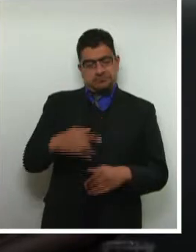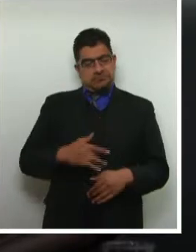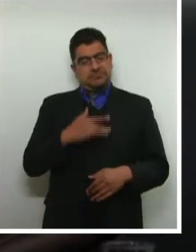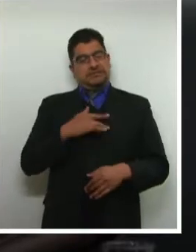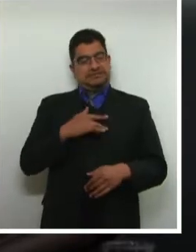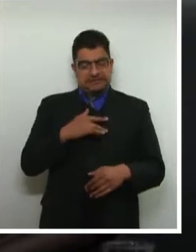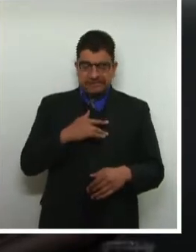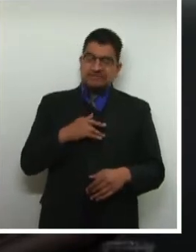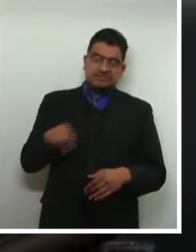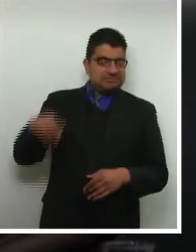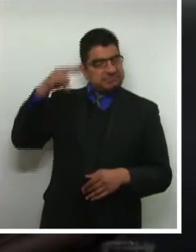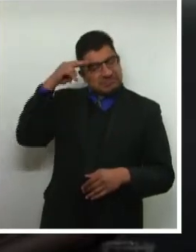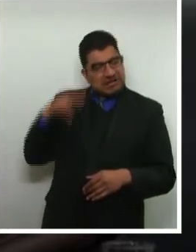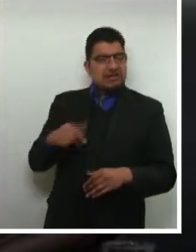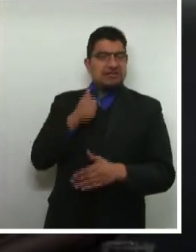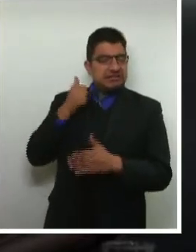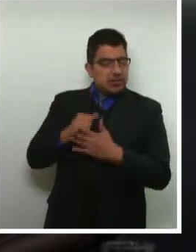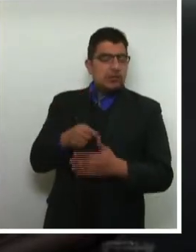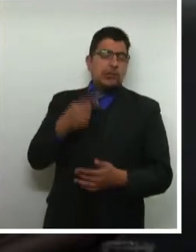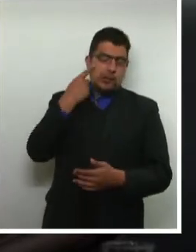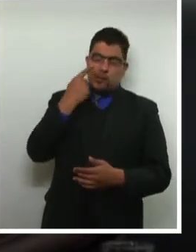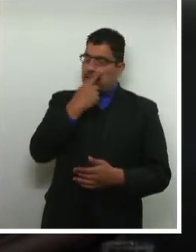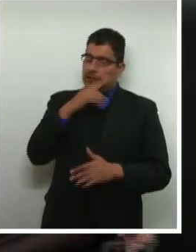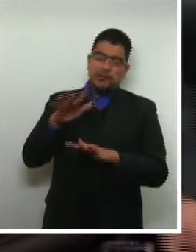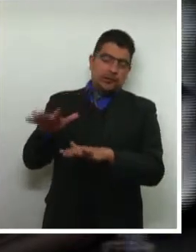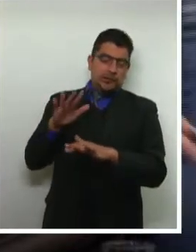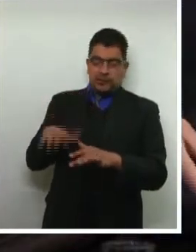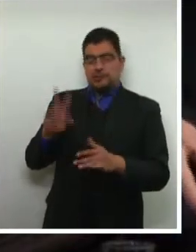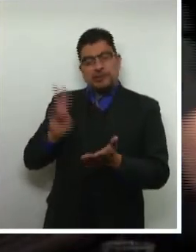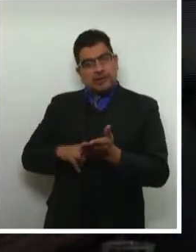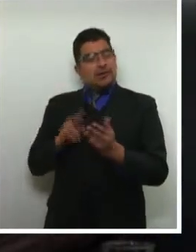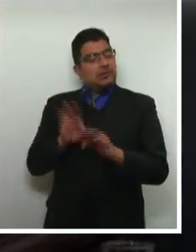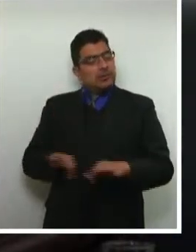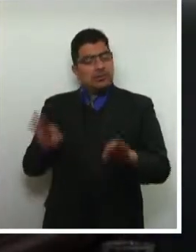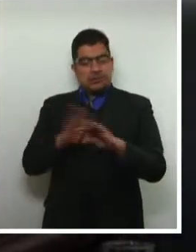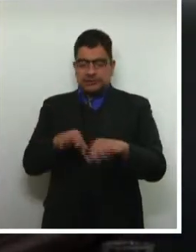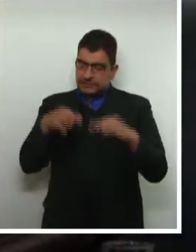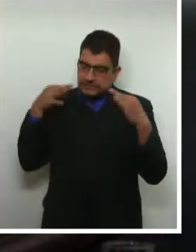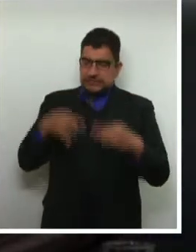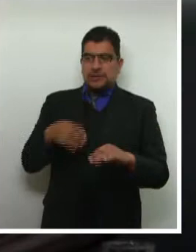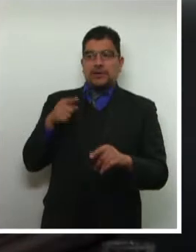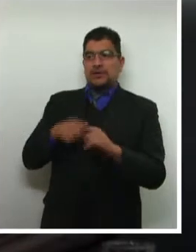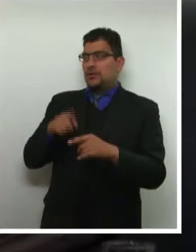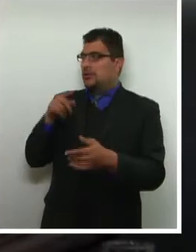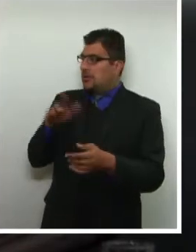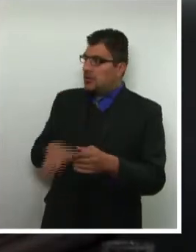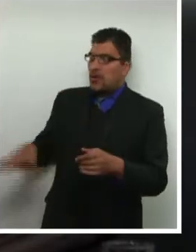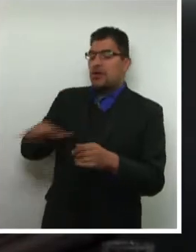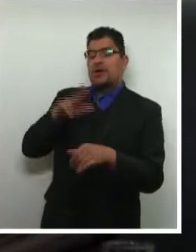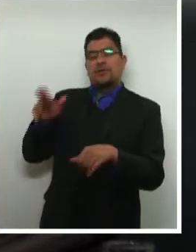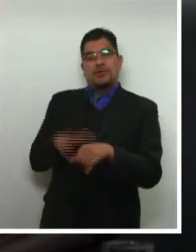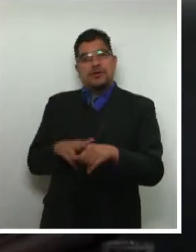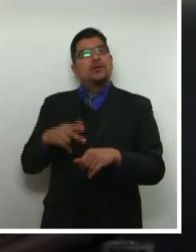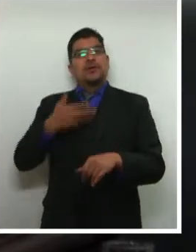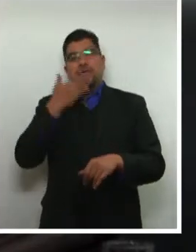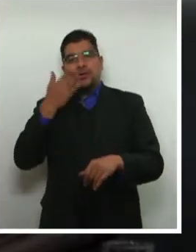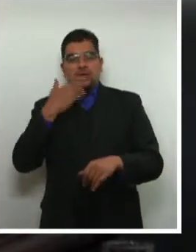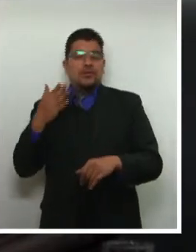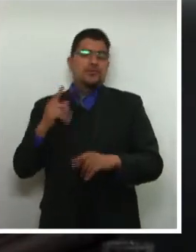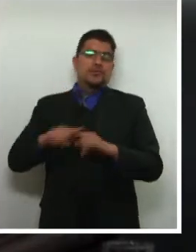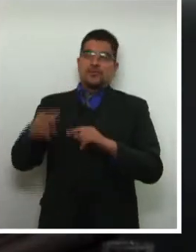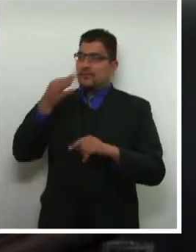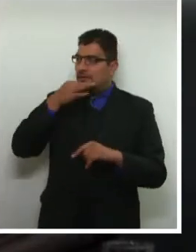de la grandeza que engloba la ciudad, su riqueza arquitectónica, su entorno natural, las tradiciones de